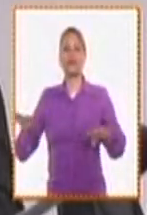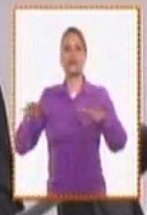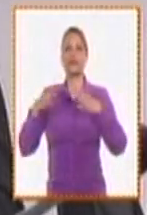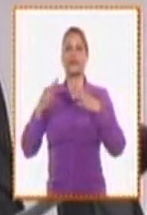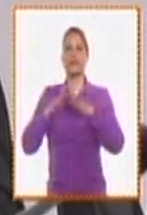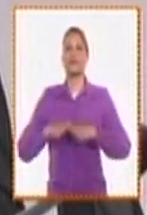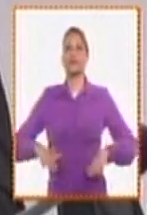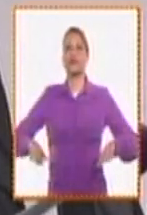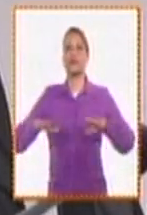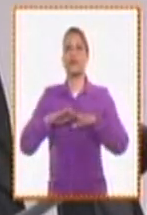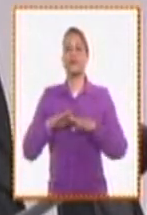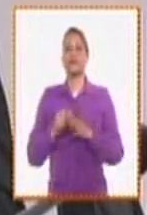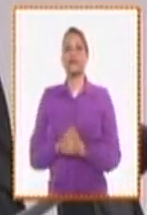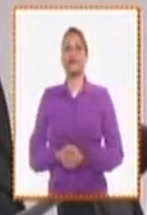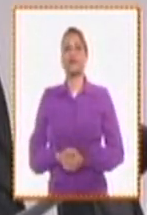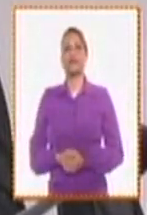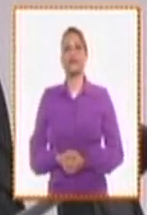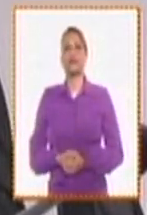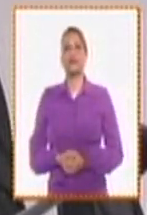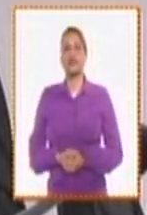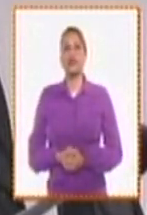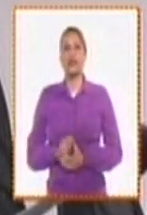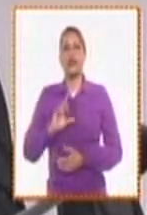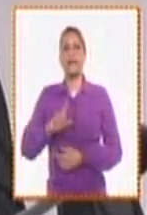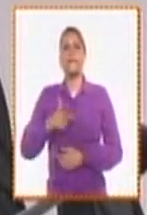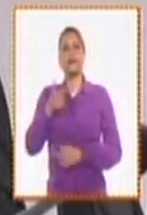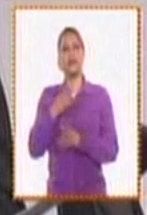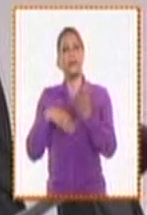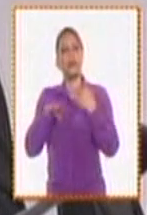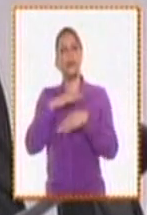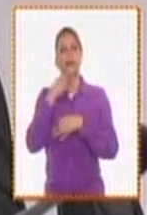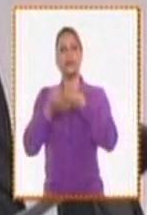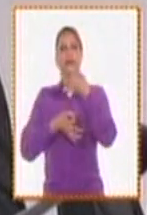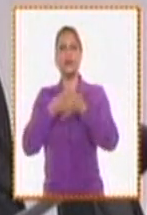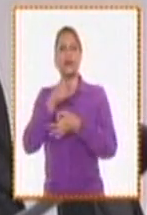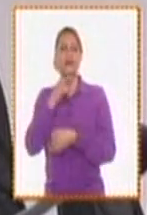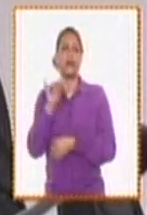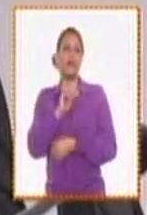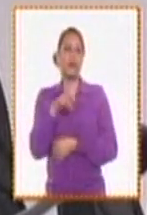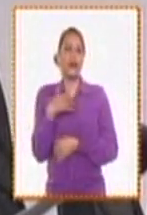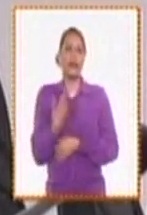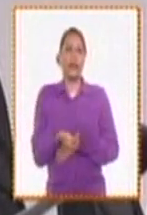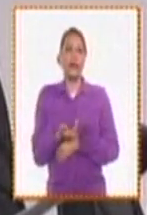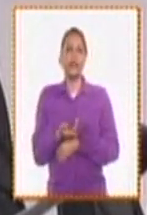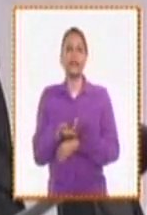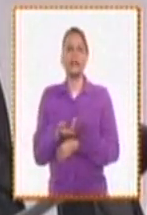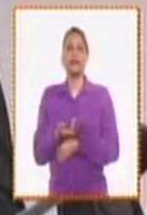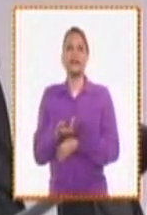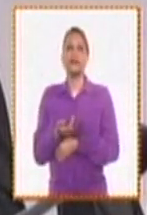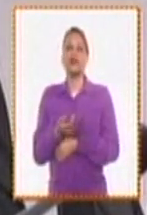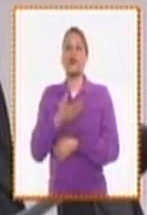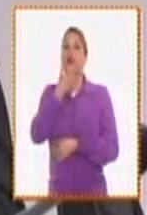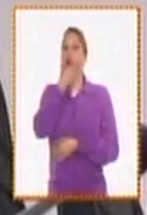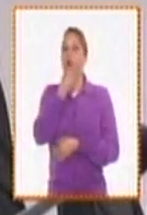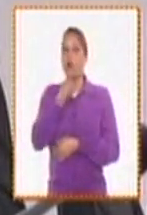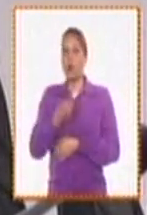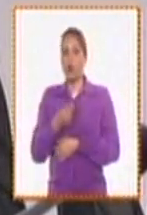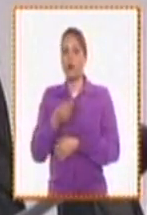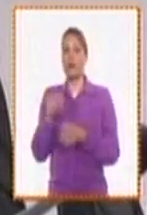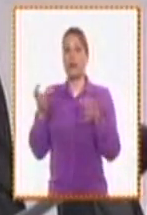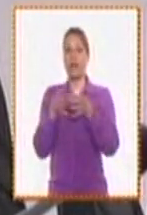redonda. En estos factores que explicaba el viceministro hay que apuntar también que hay una fuerte influencia a nuestros jóvenes, los